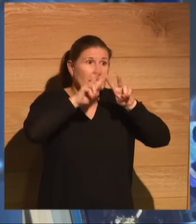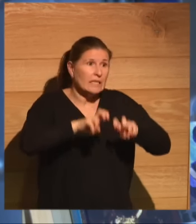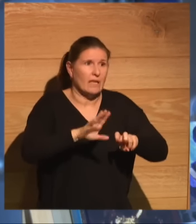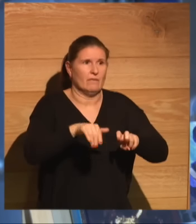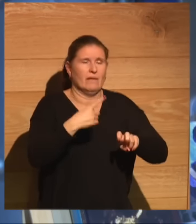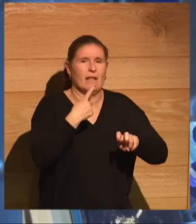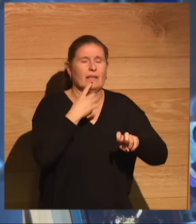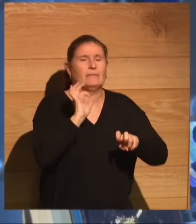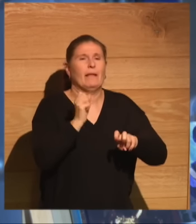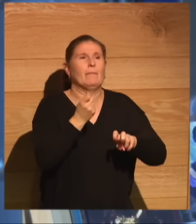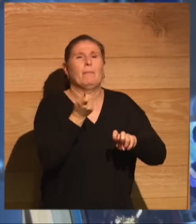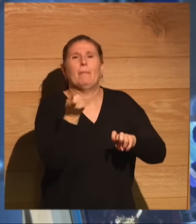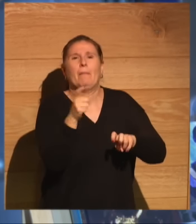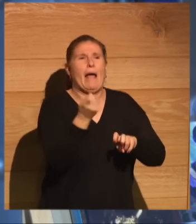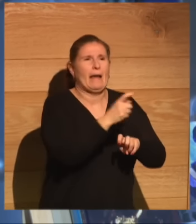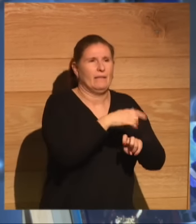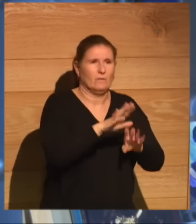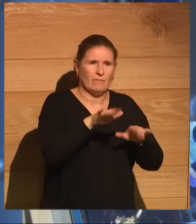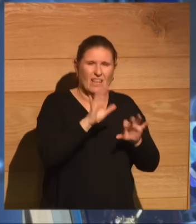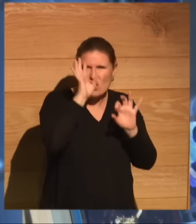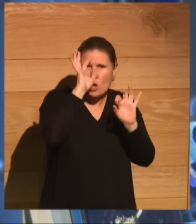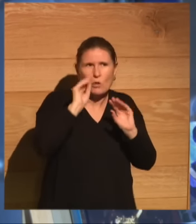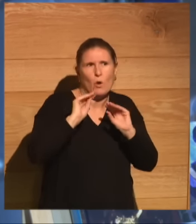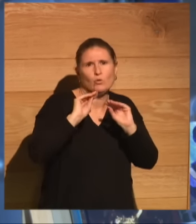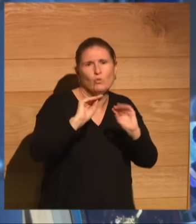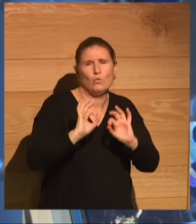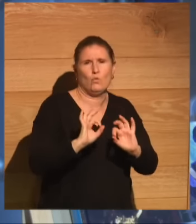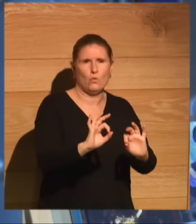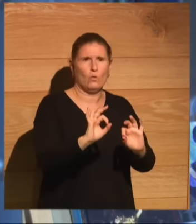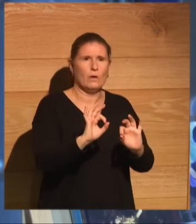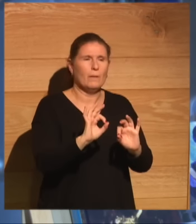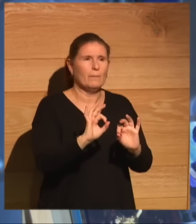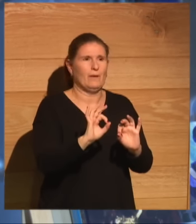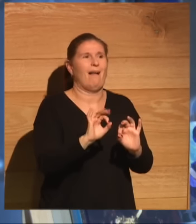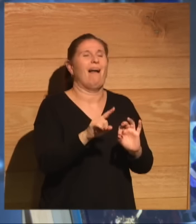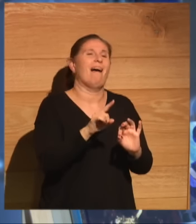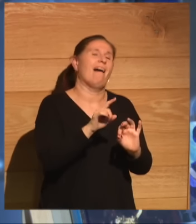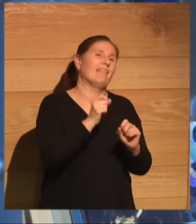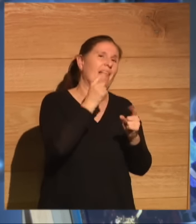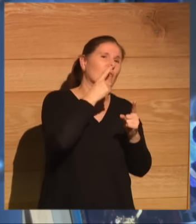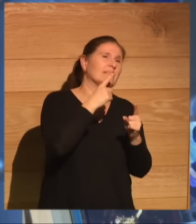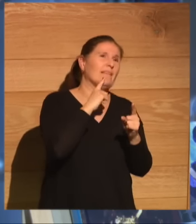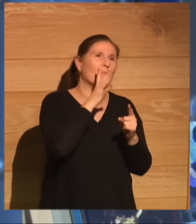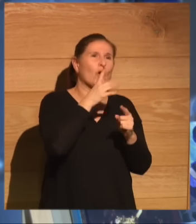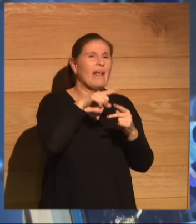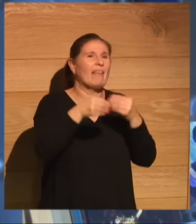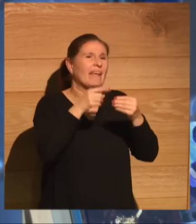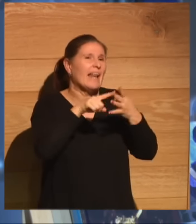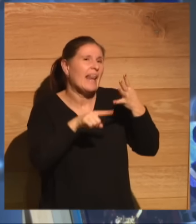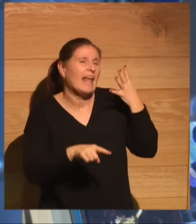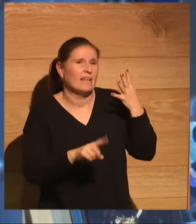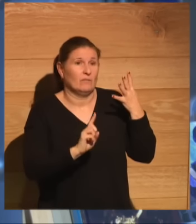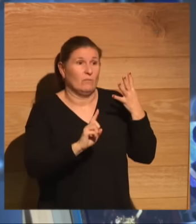muy similares que son lógicos, pero que no lo explican todo. Porque son millones los niños que se han